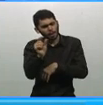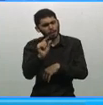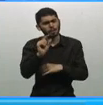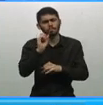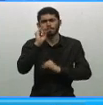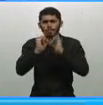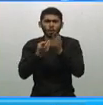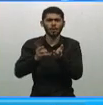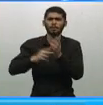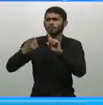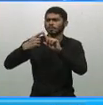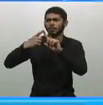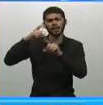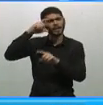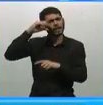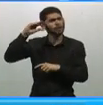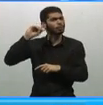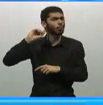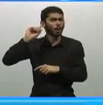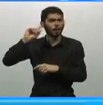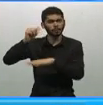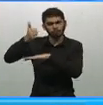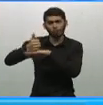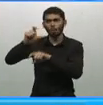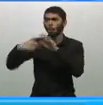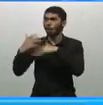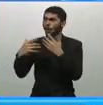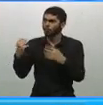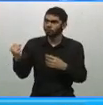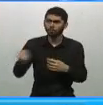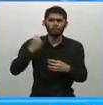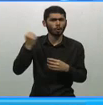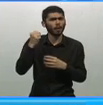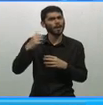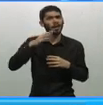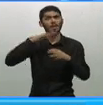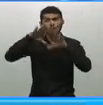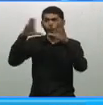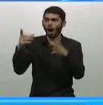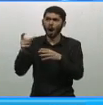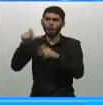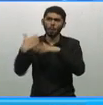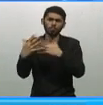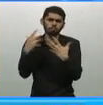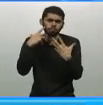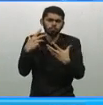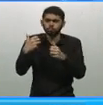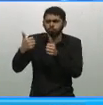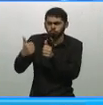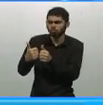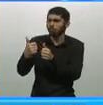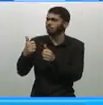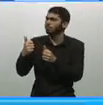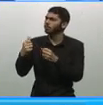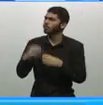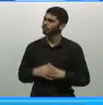charlar con Oscar churre que está con uno de los jugadores más importantes en la historia de boca y en este plantel dirigido por el bajo ar Rena